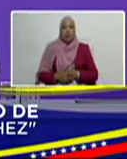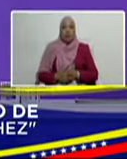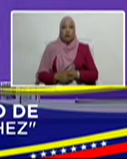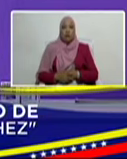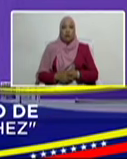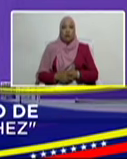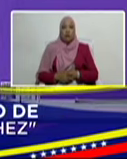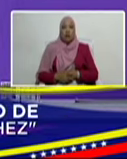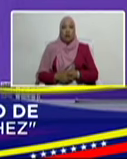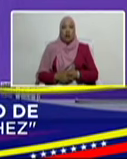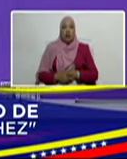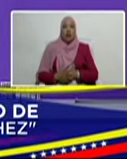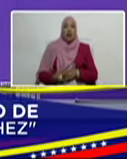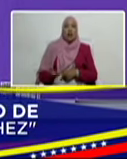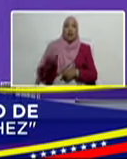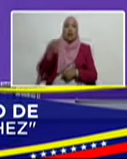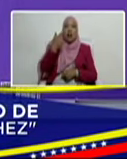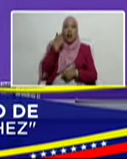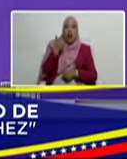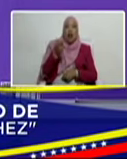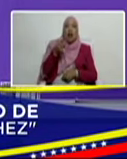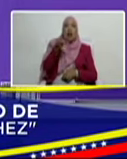Y nos citamos